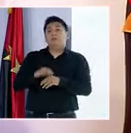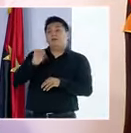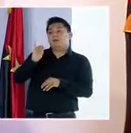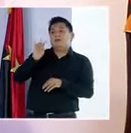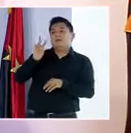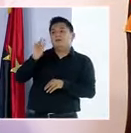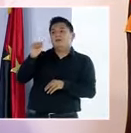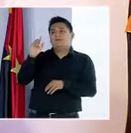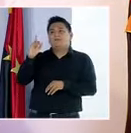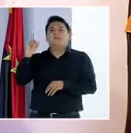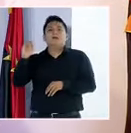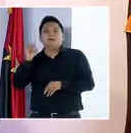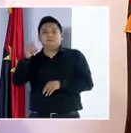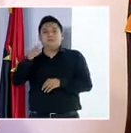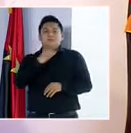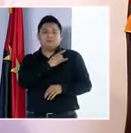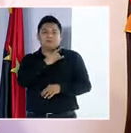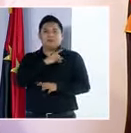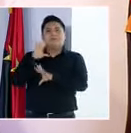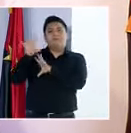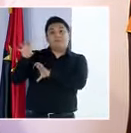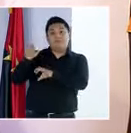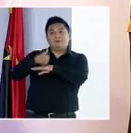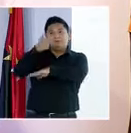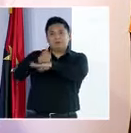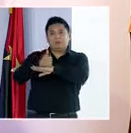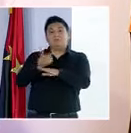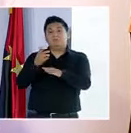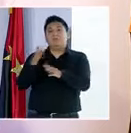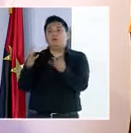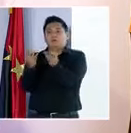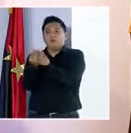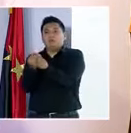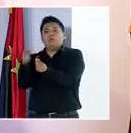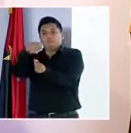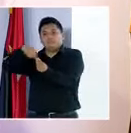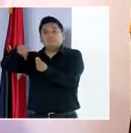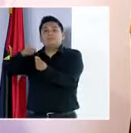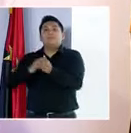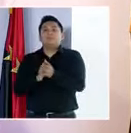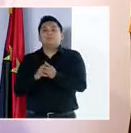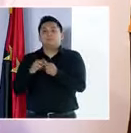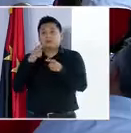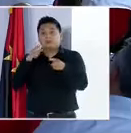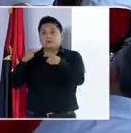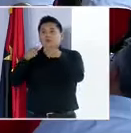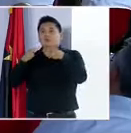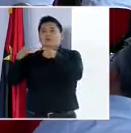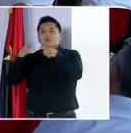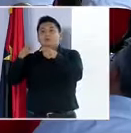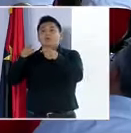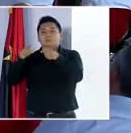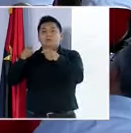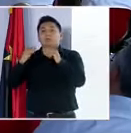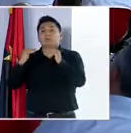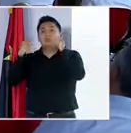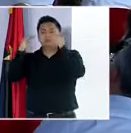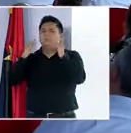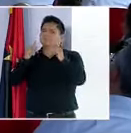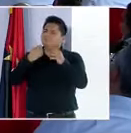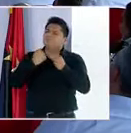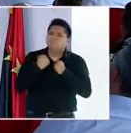a su equipo administrativo y directivo, a los miembros del Consejo Superior Universitario, por el